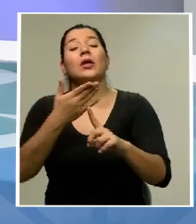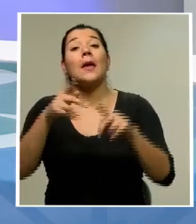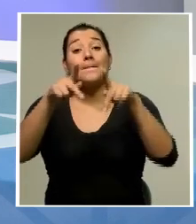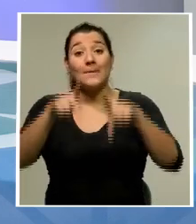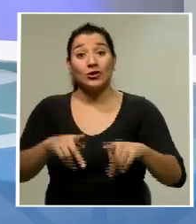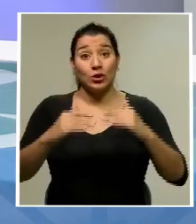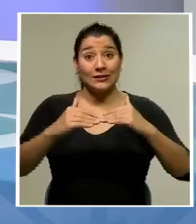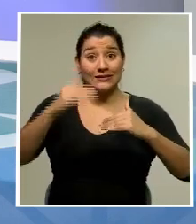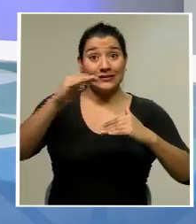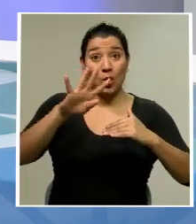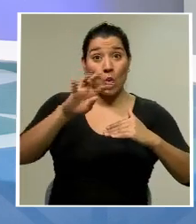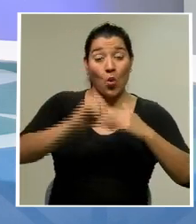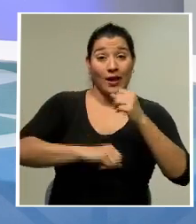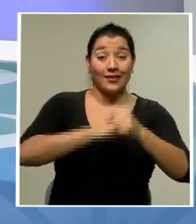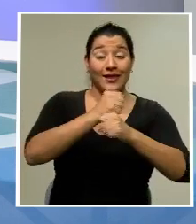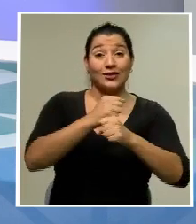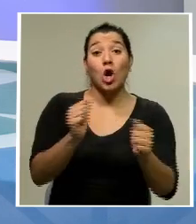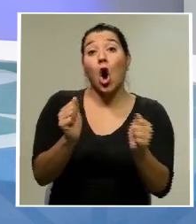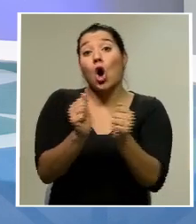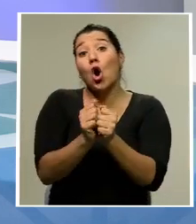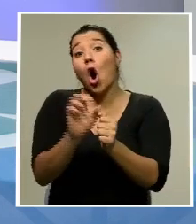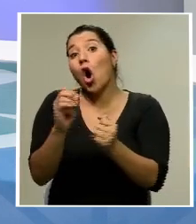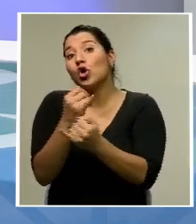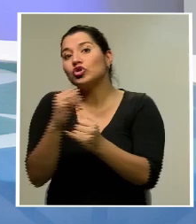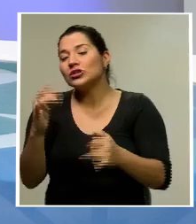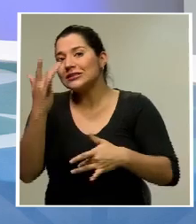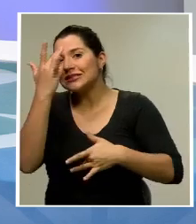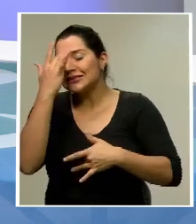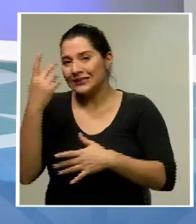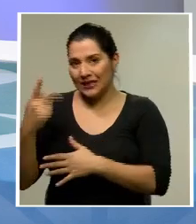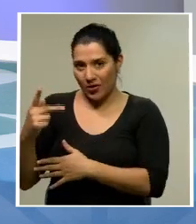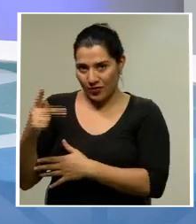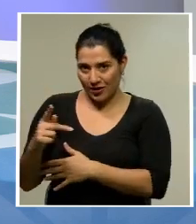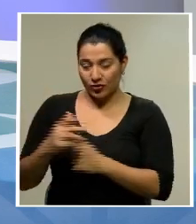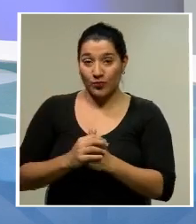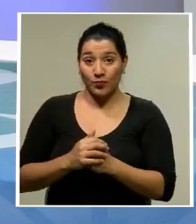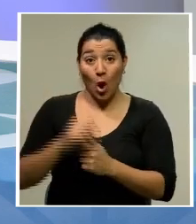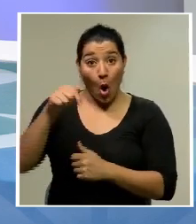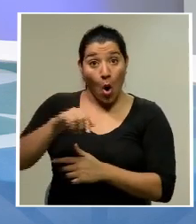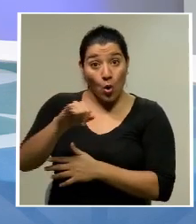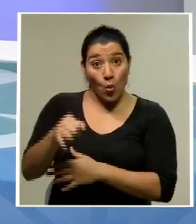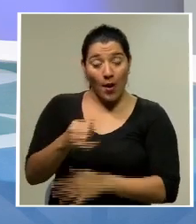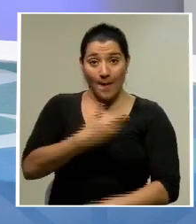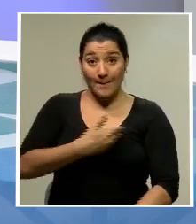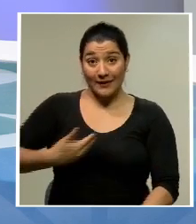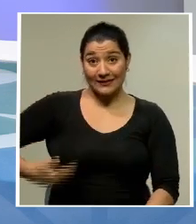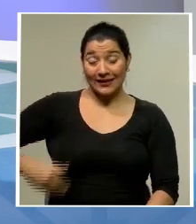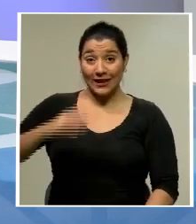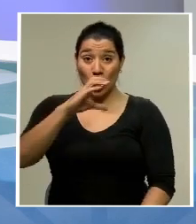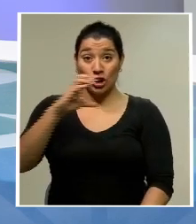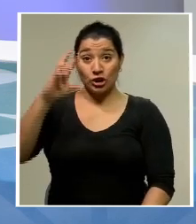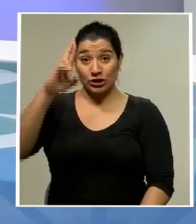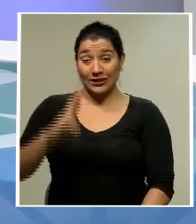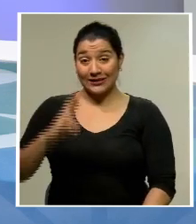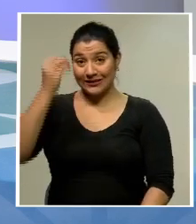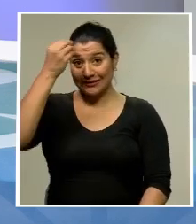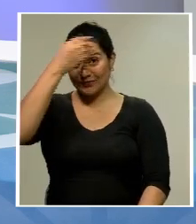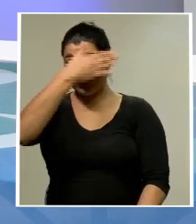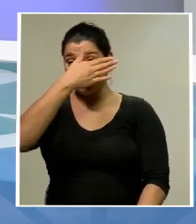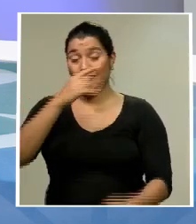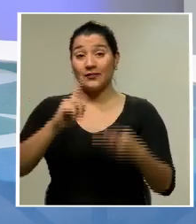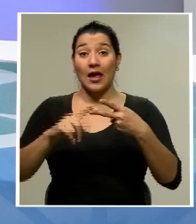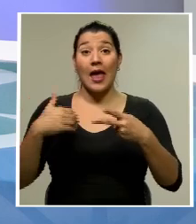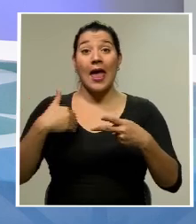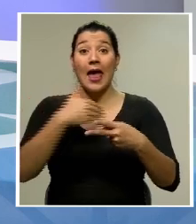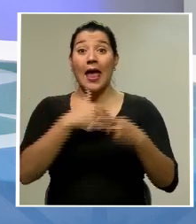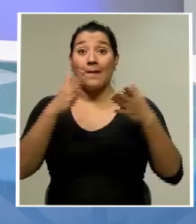de 40 años con o sin factores de riesgo. Este jueves, el presidente de la República, Carlos Alvarado, el